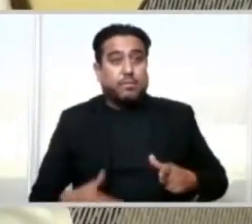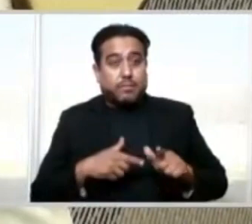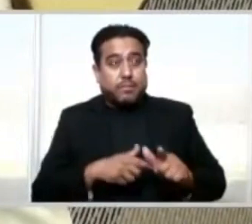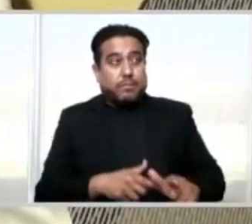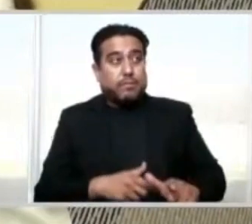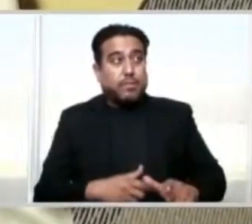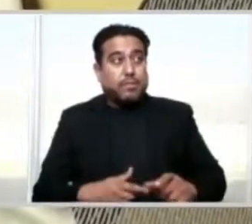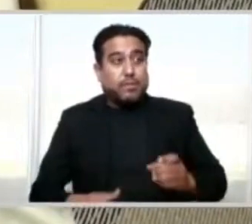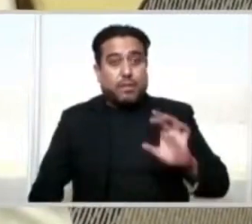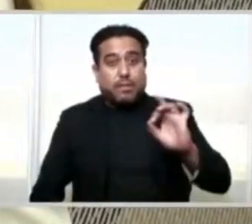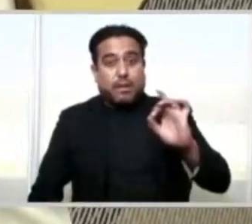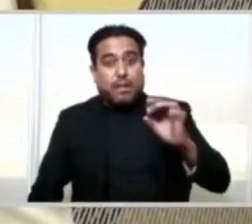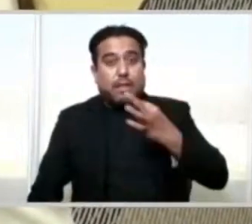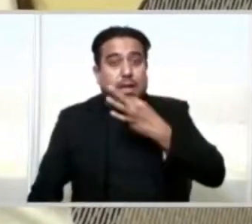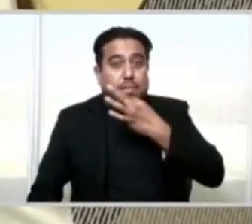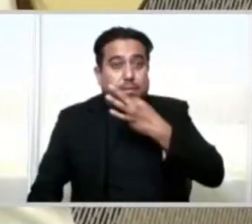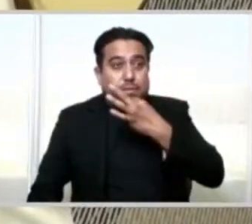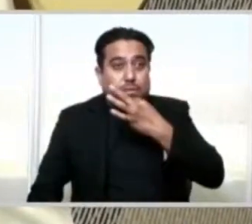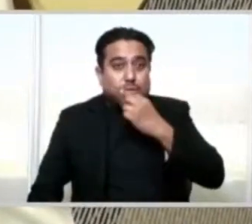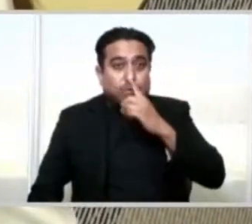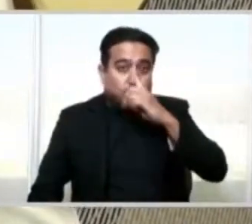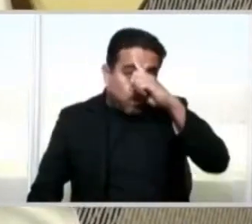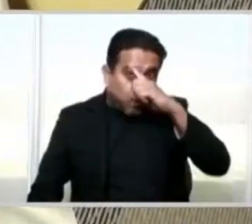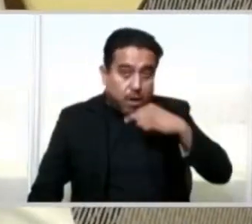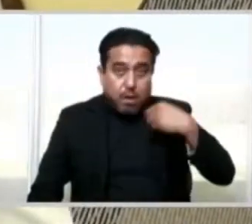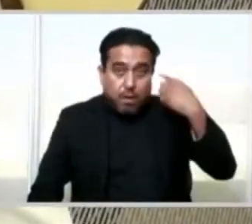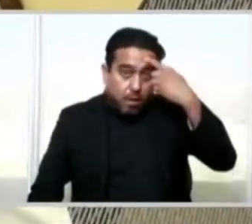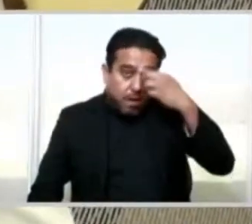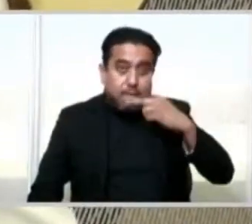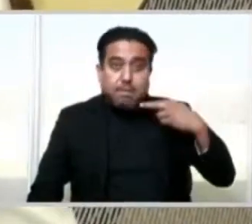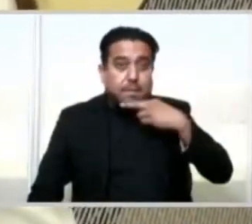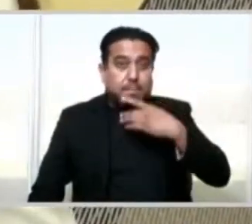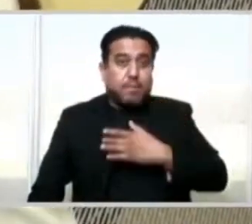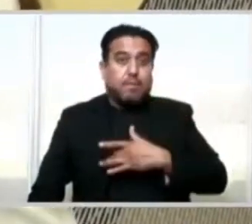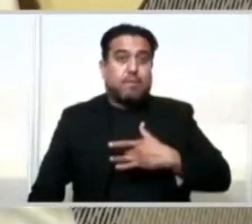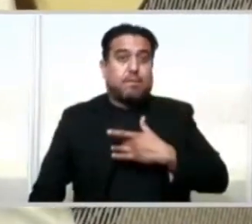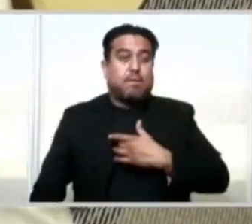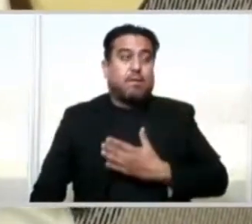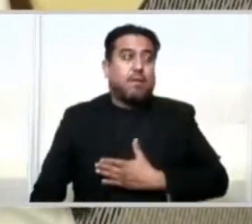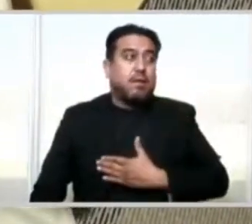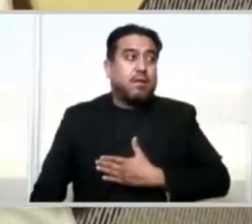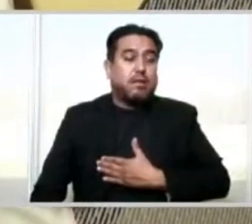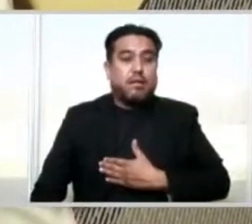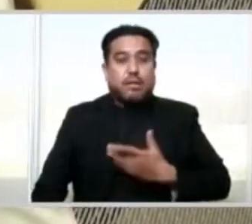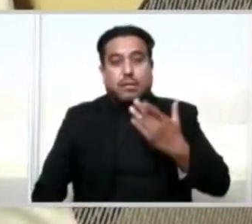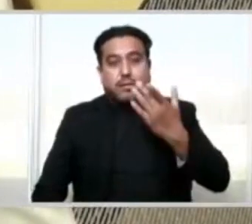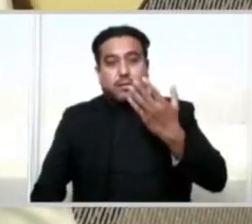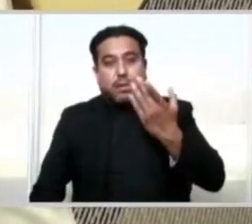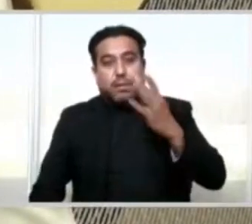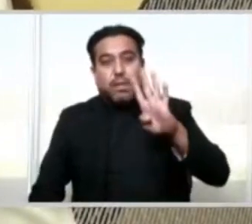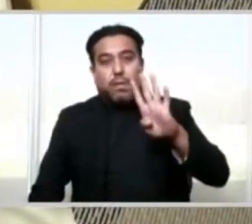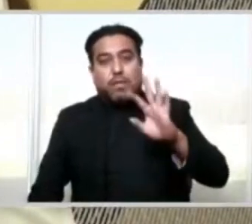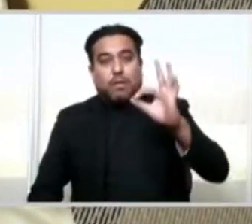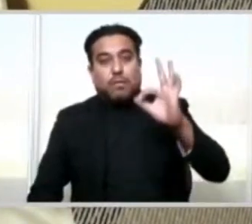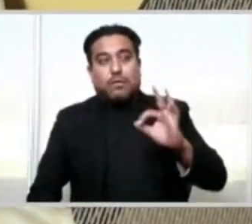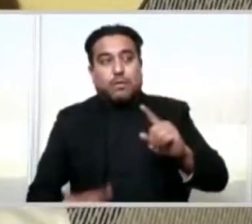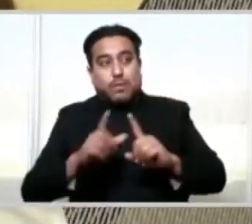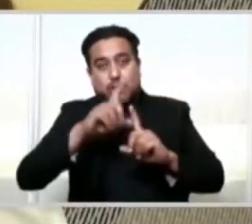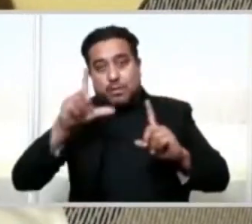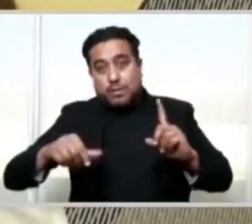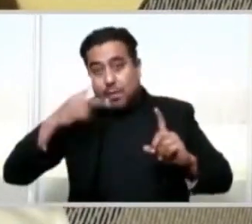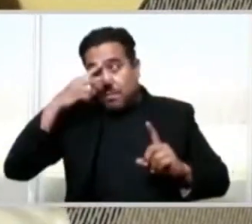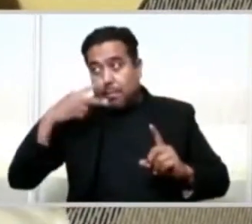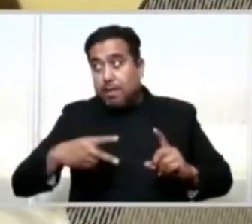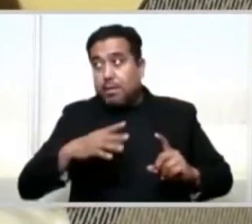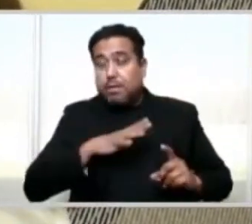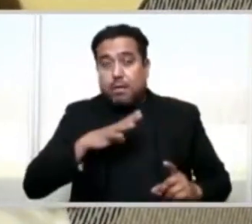en los primeros 30 minutos a la primera hora de su nacimiento, pero en nuestro país solo el 54% de los recién